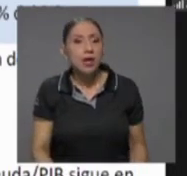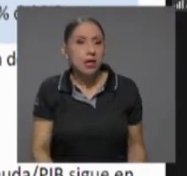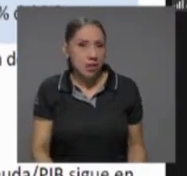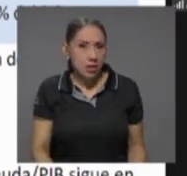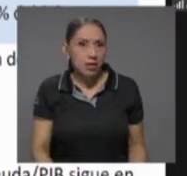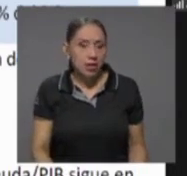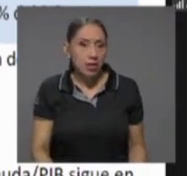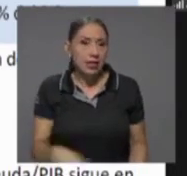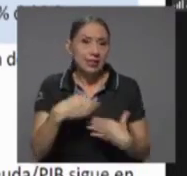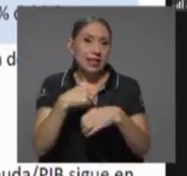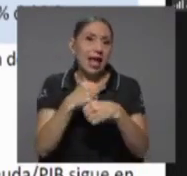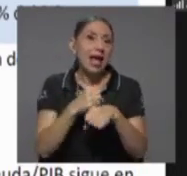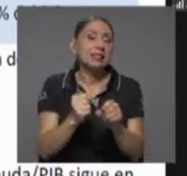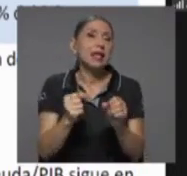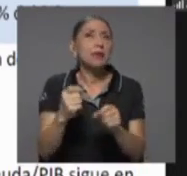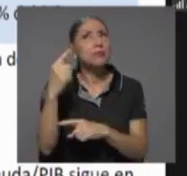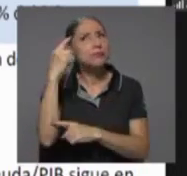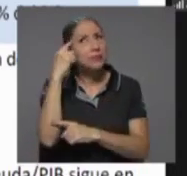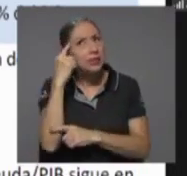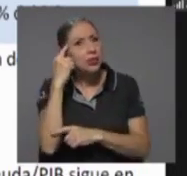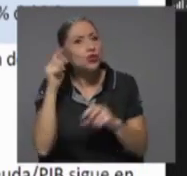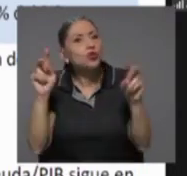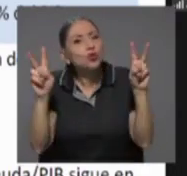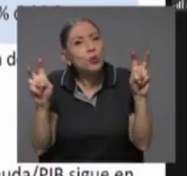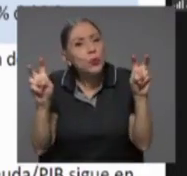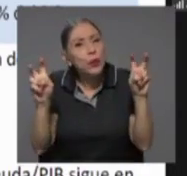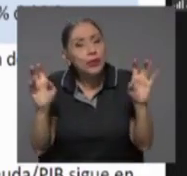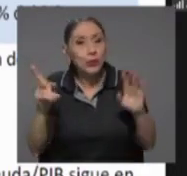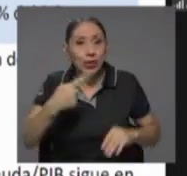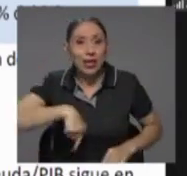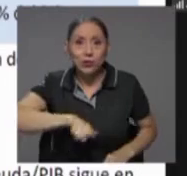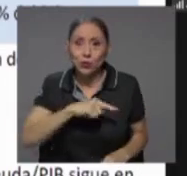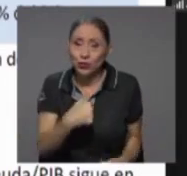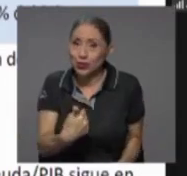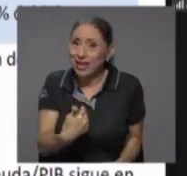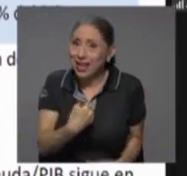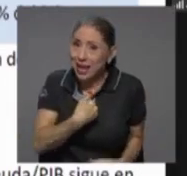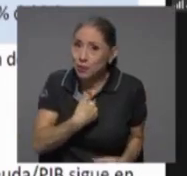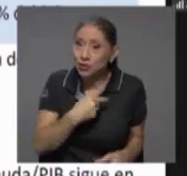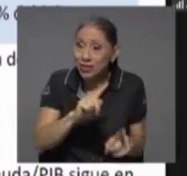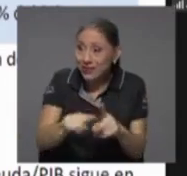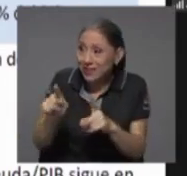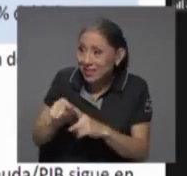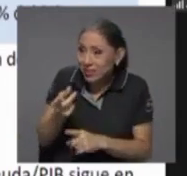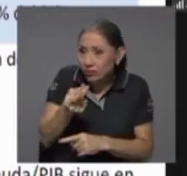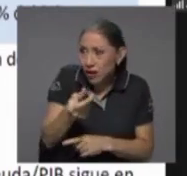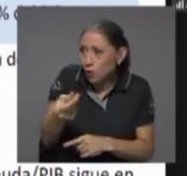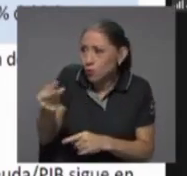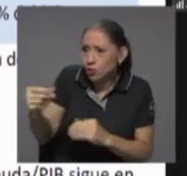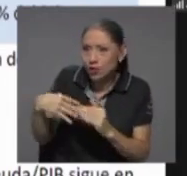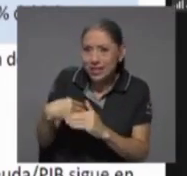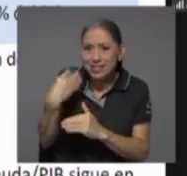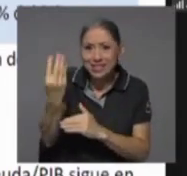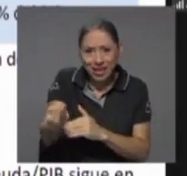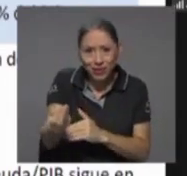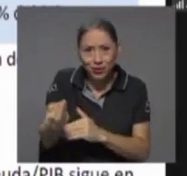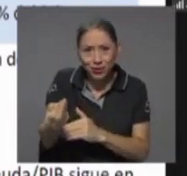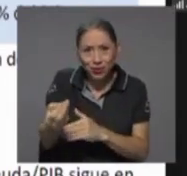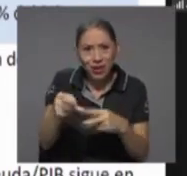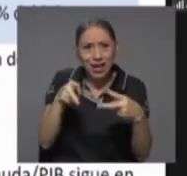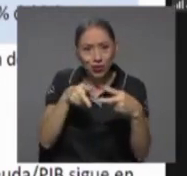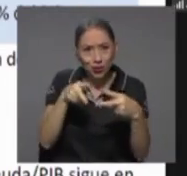se realizan bajo el supuesto de que contamos con una serie de recursos externos en los dos ejercicios.